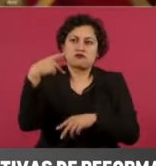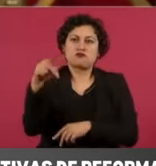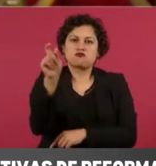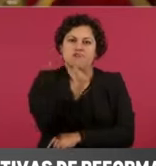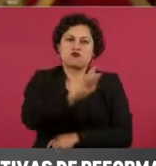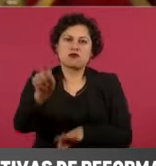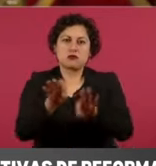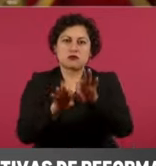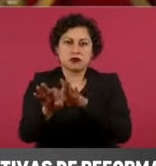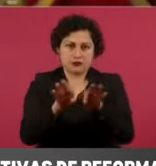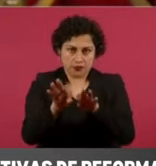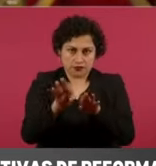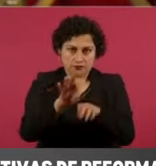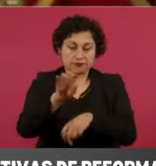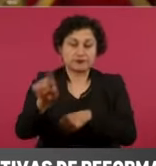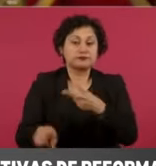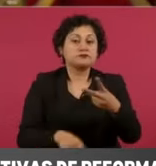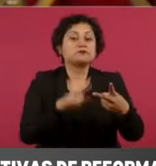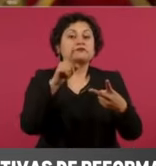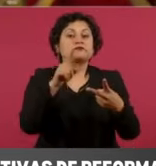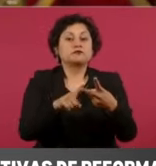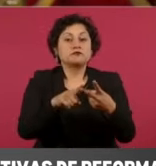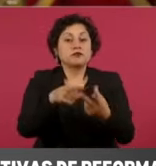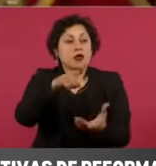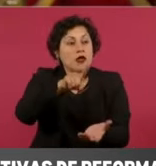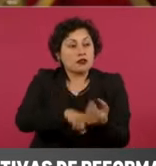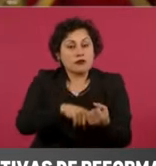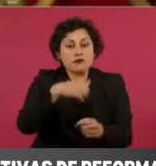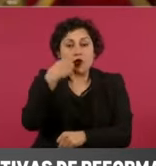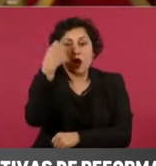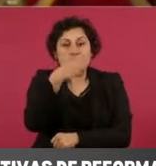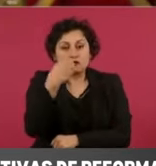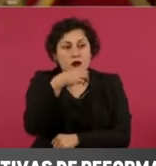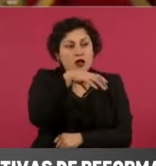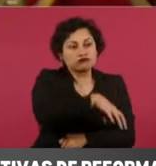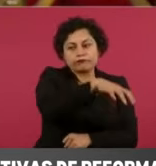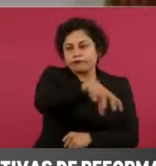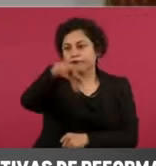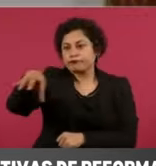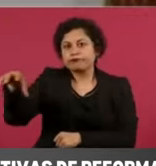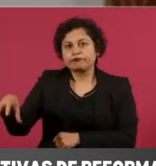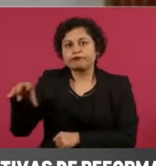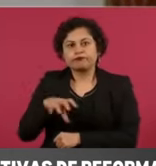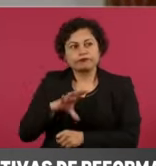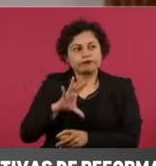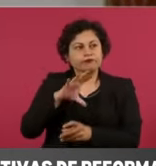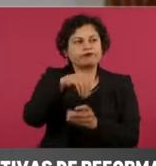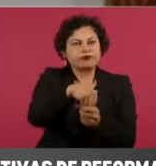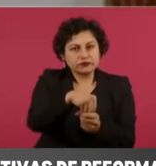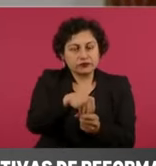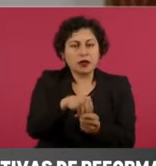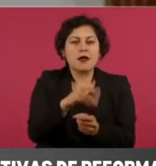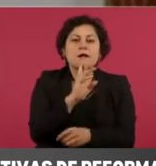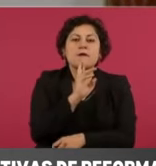mejorar los planteles educativos mediante el programa La Escuela es Nuestra,